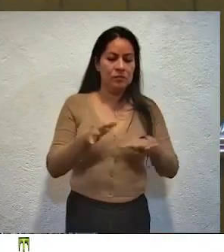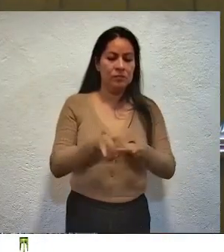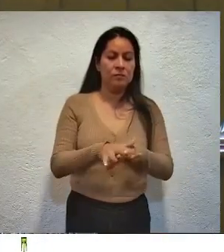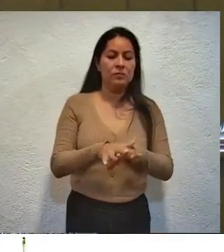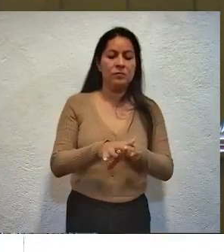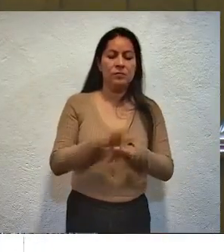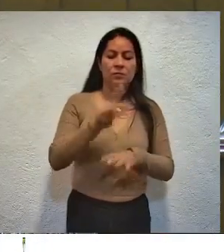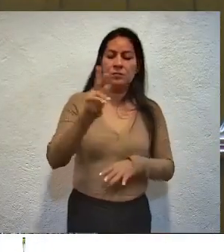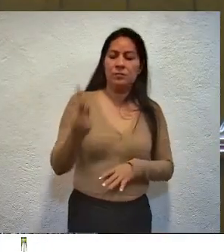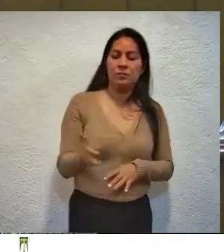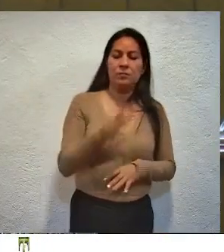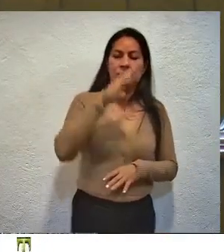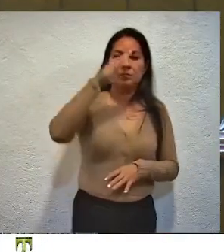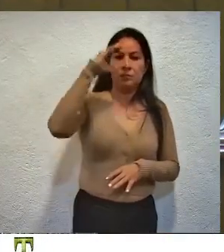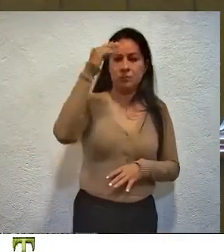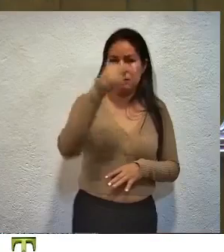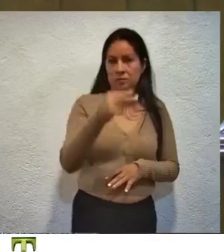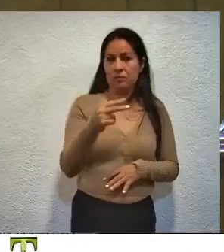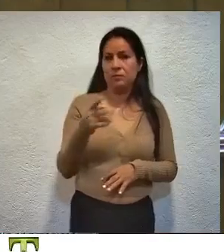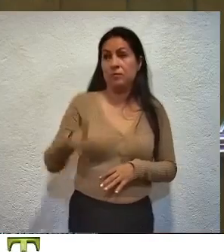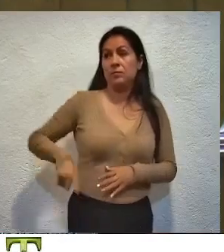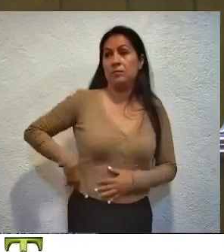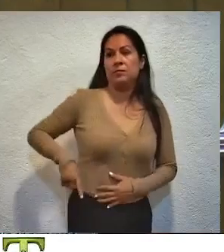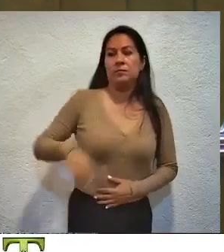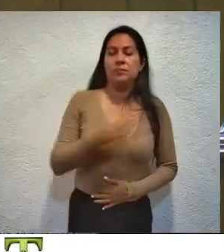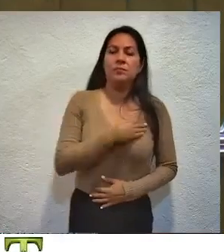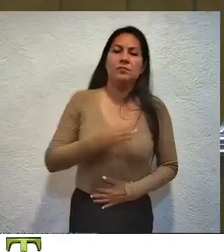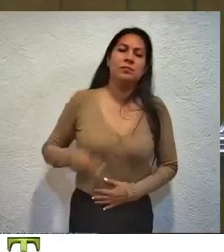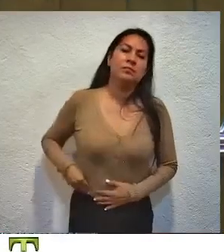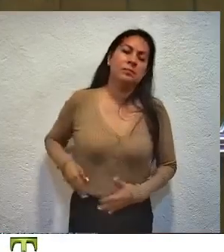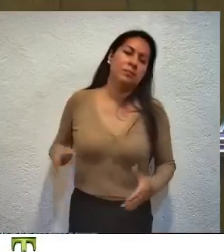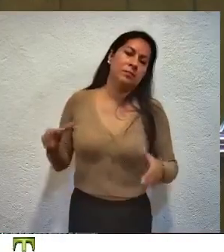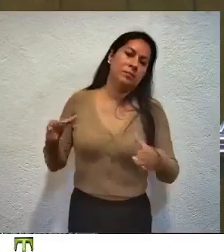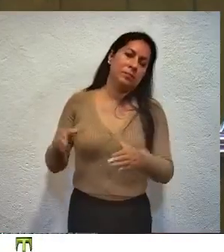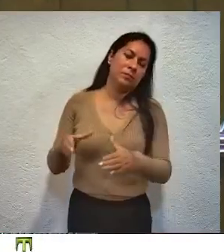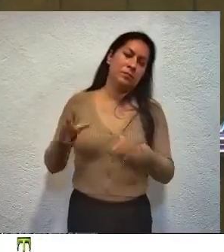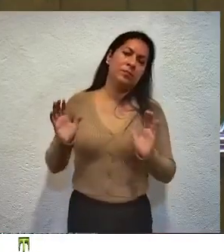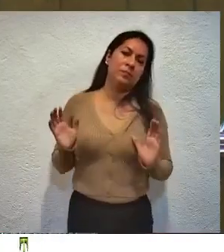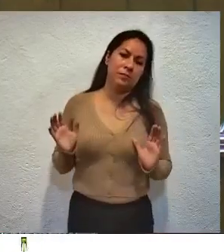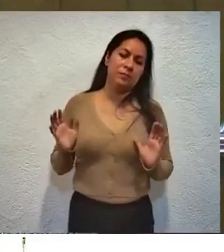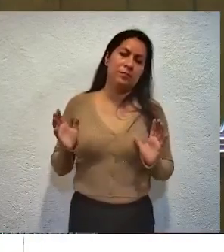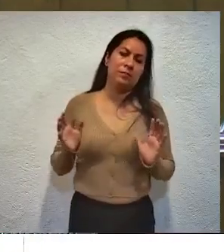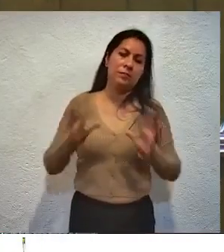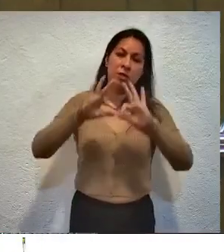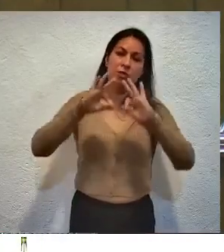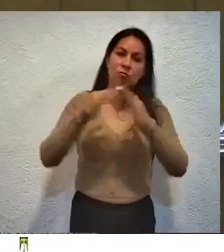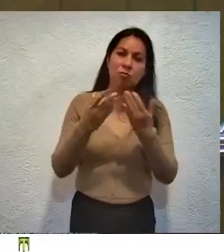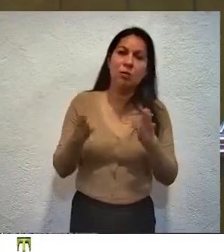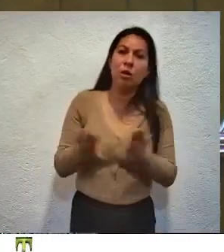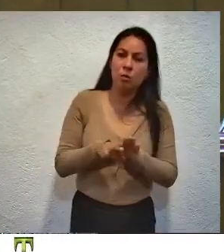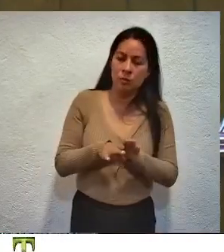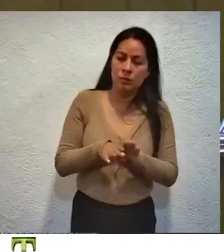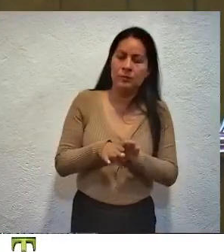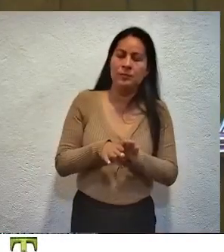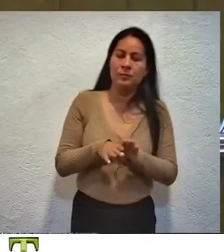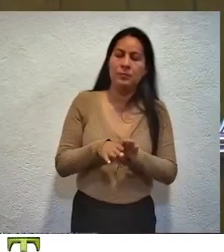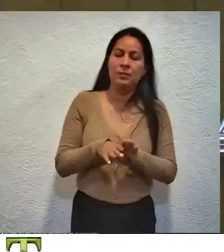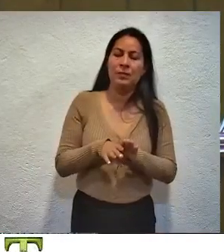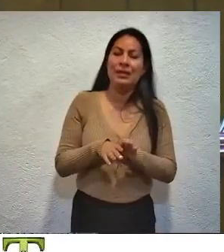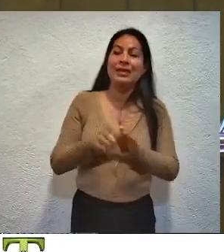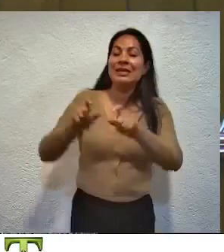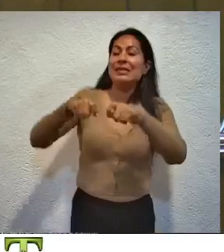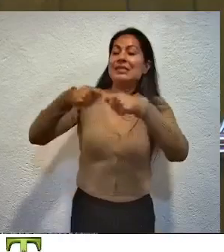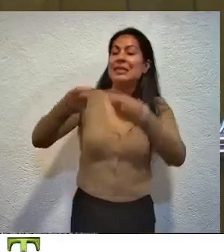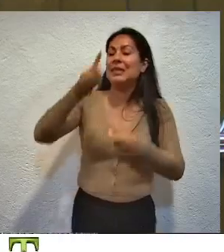este pueblo afromexicano al gobierno municipal comunitario, quedando de la siguiente manera: que se